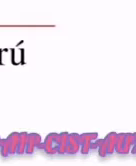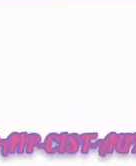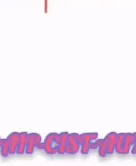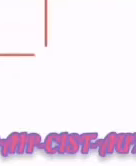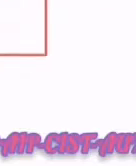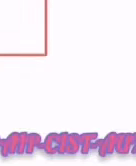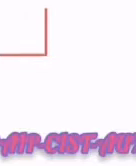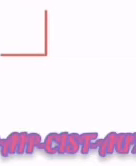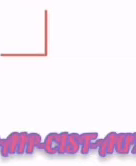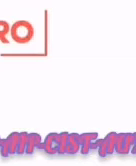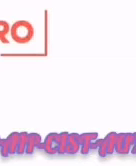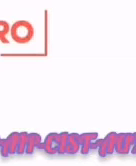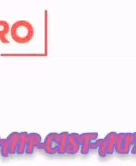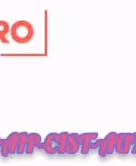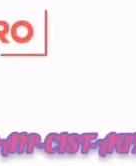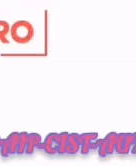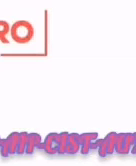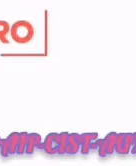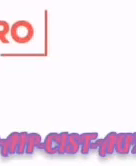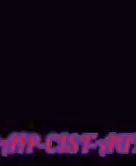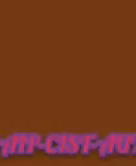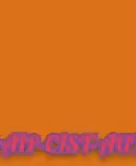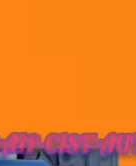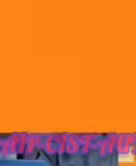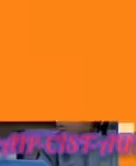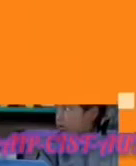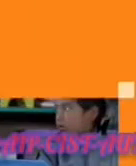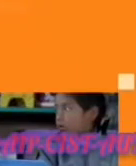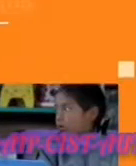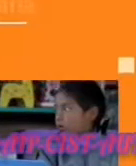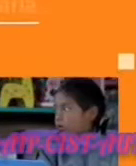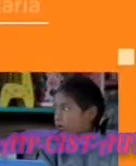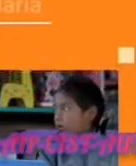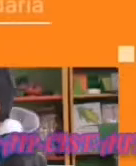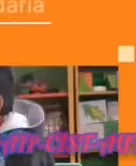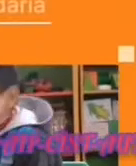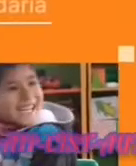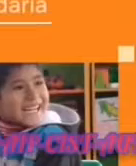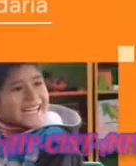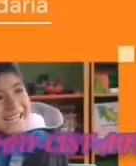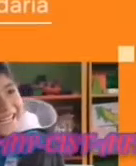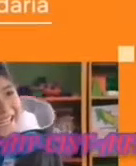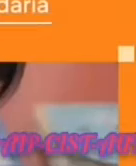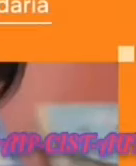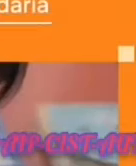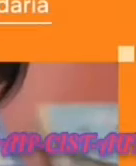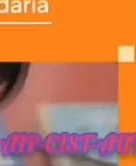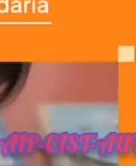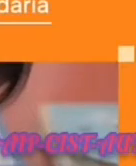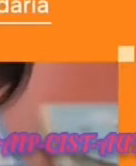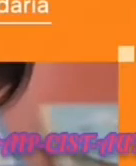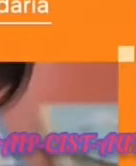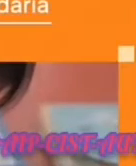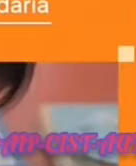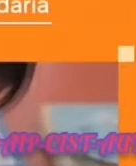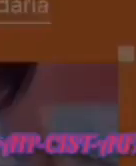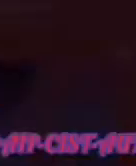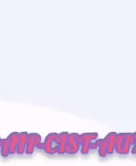Gobierno del Perú, el Perú primero. Estamos viendo Aprendo en Casa,